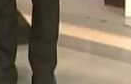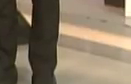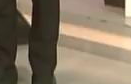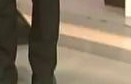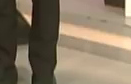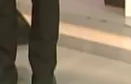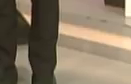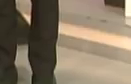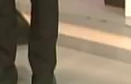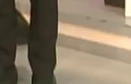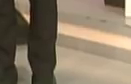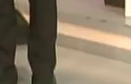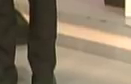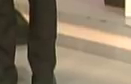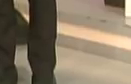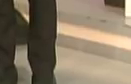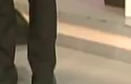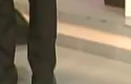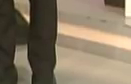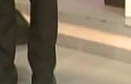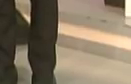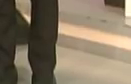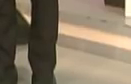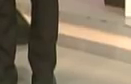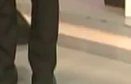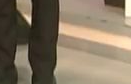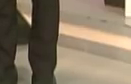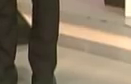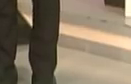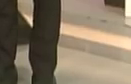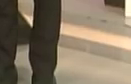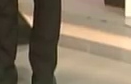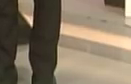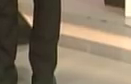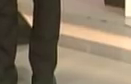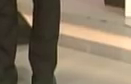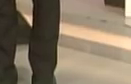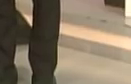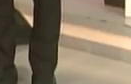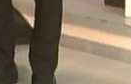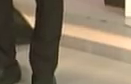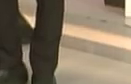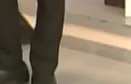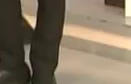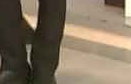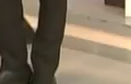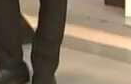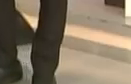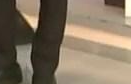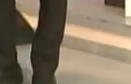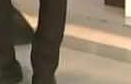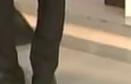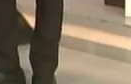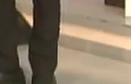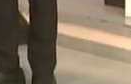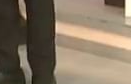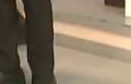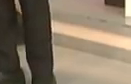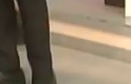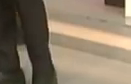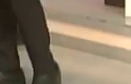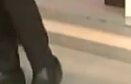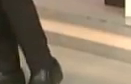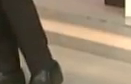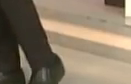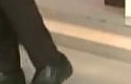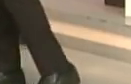realiza la presentación de la segunda fase del Hackathon Venezuela. Nuestra compañera Joanely Lunqui Hernández se encuentra en el lugar y nos cuenta los